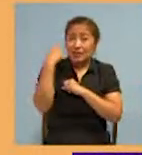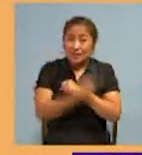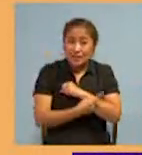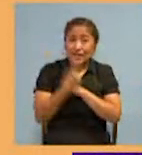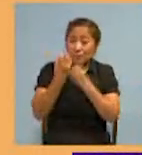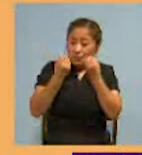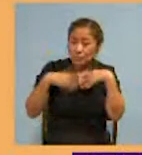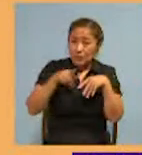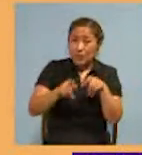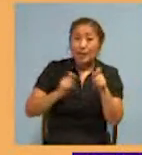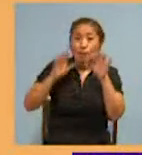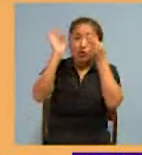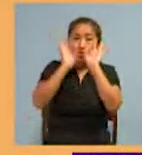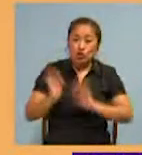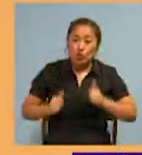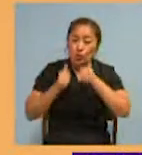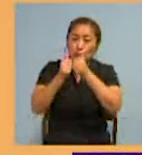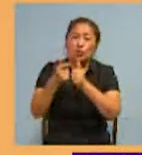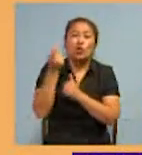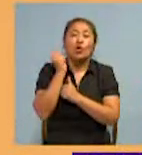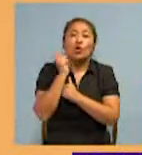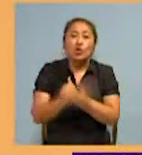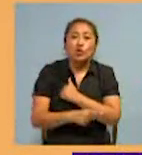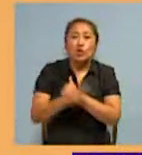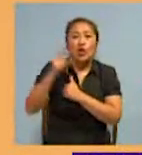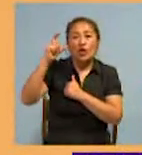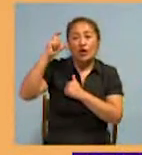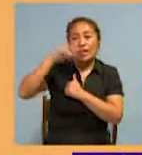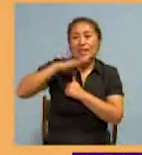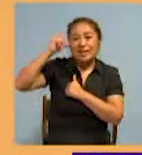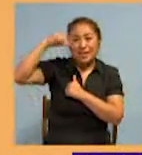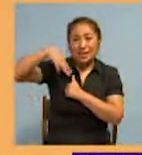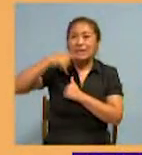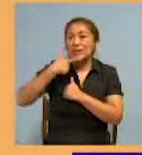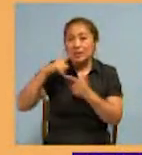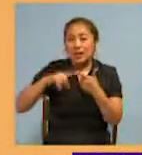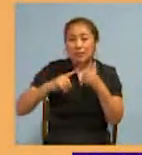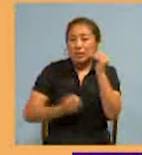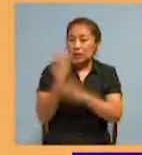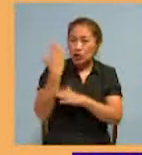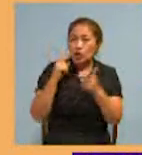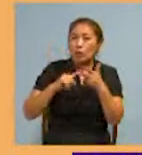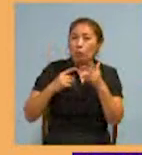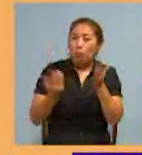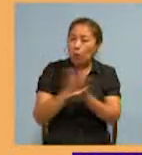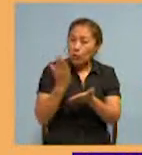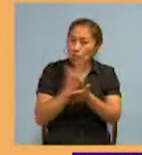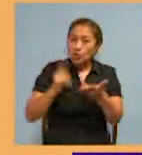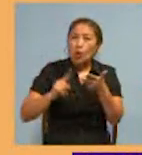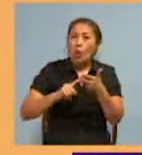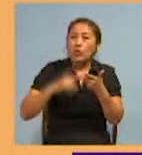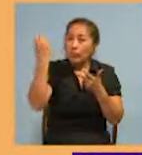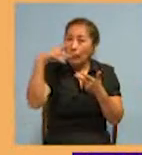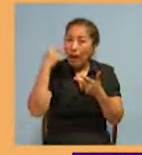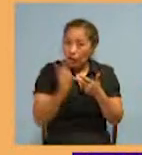iniciado este proyecto conjuntamente con gms con gente de ministerio de la producción con el banco de desarrollo pero ya